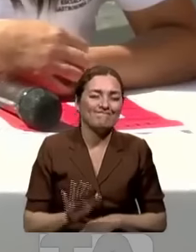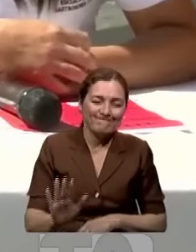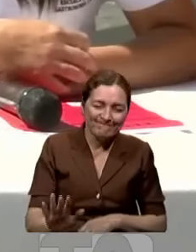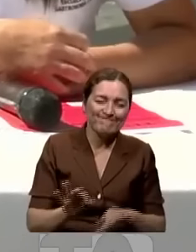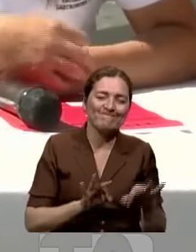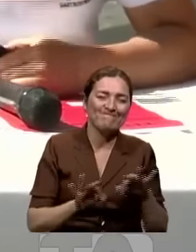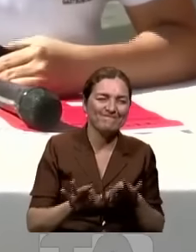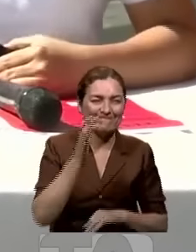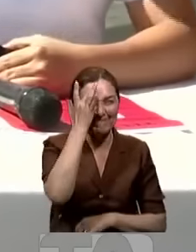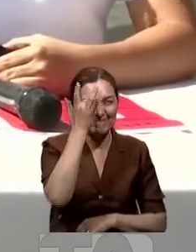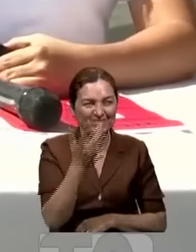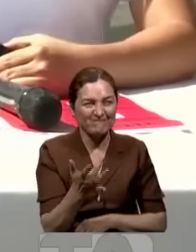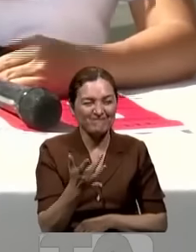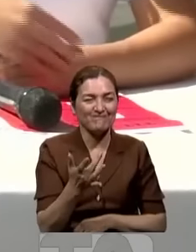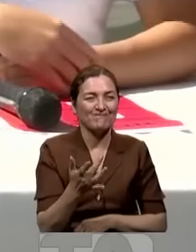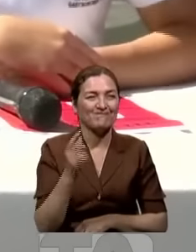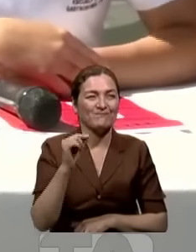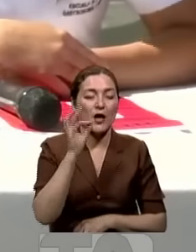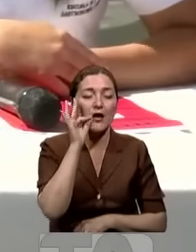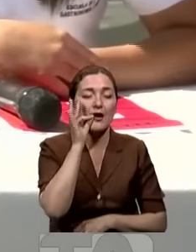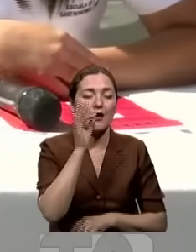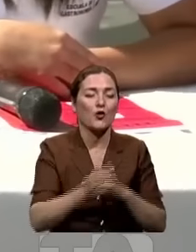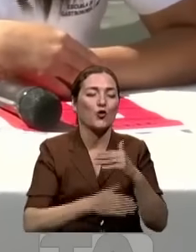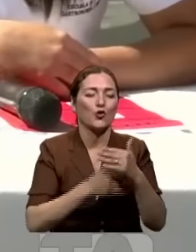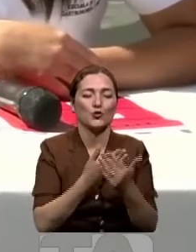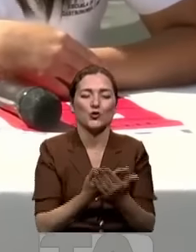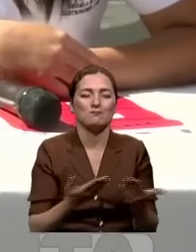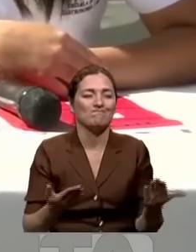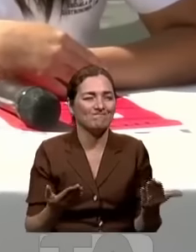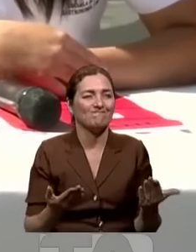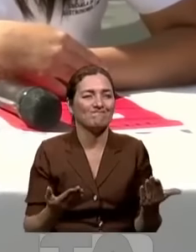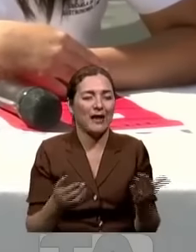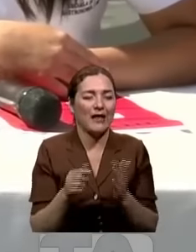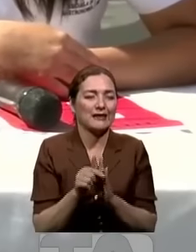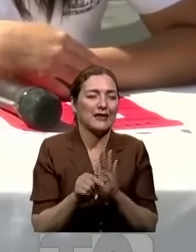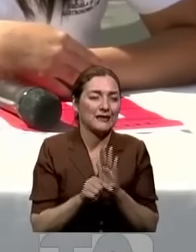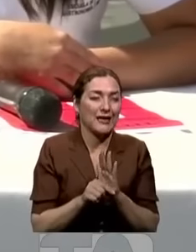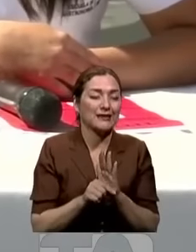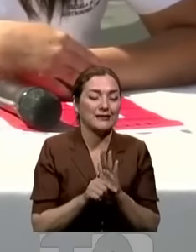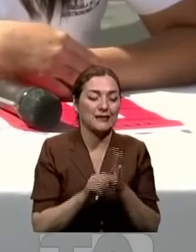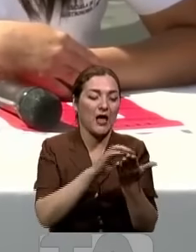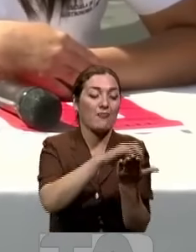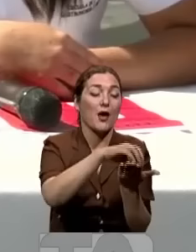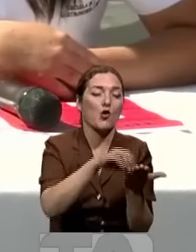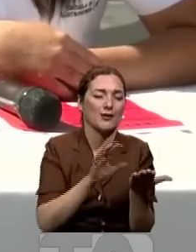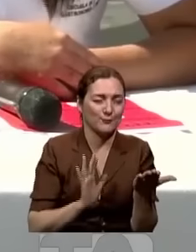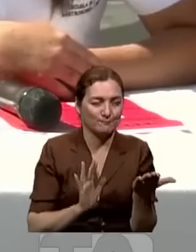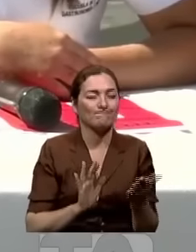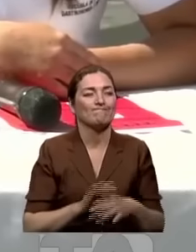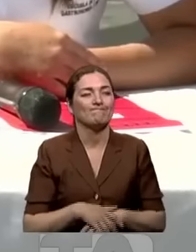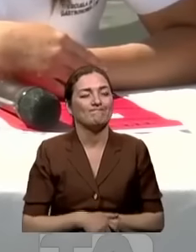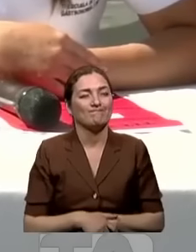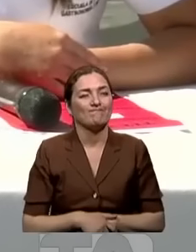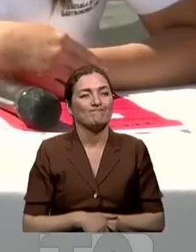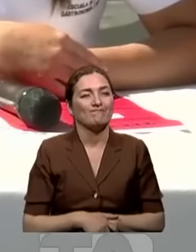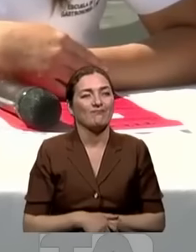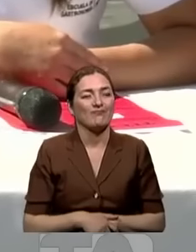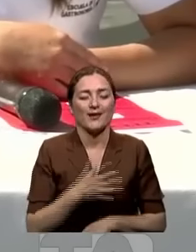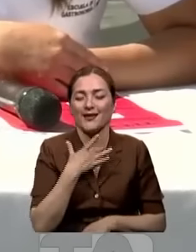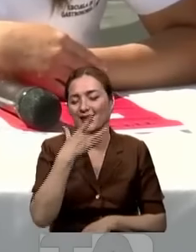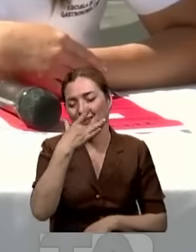ha sido por poco, porque está delicioso todo, ha sido más, nos hemos ido por el tema de decoración, Y la verdad es que